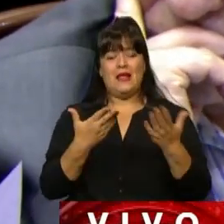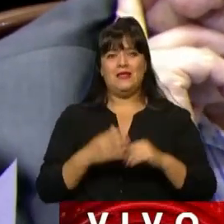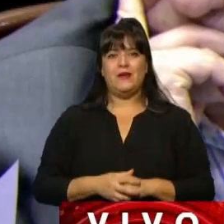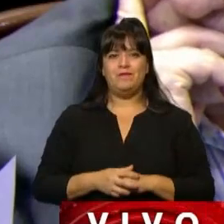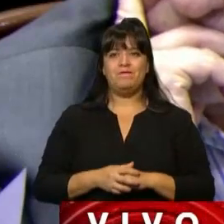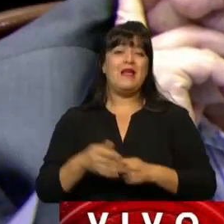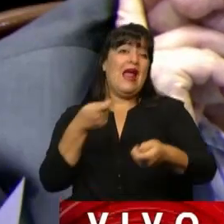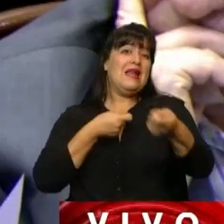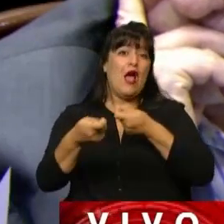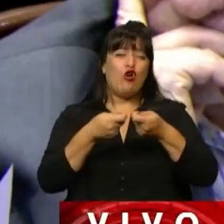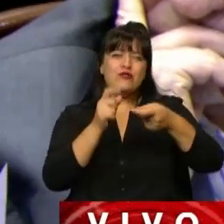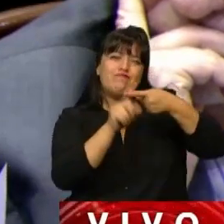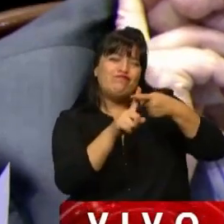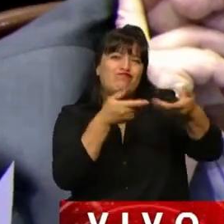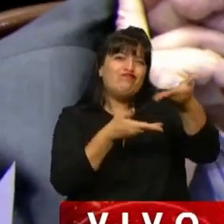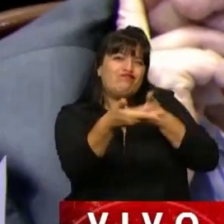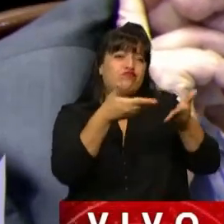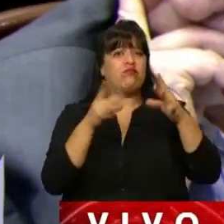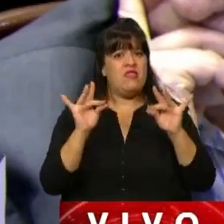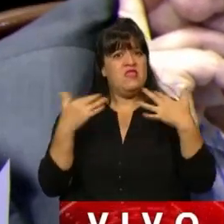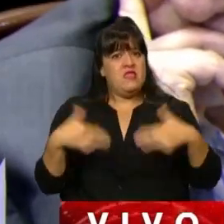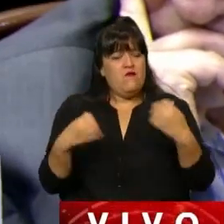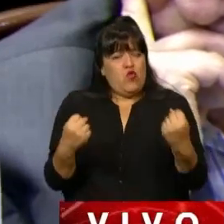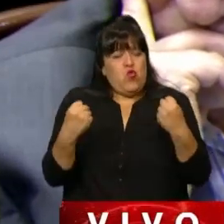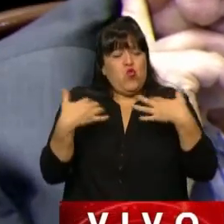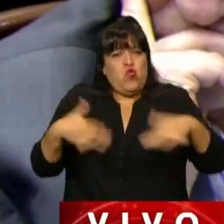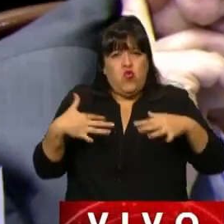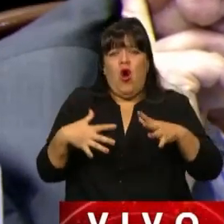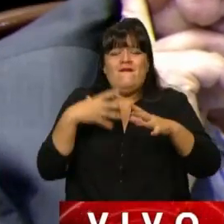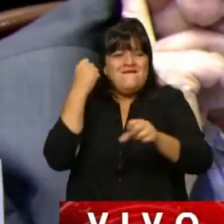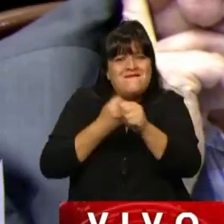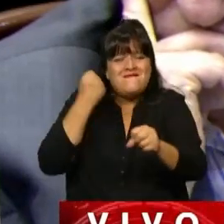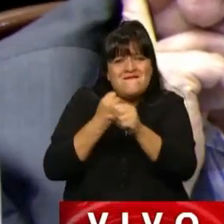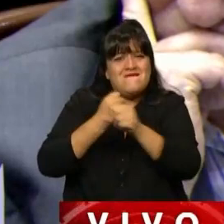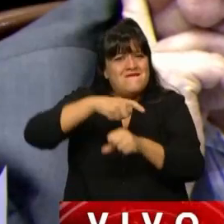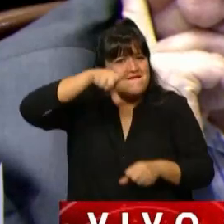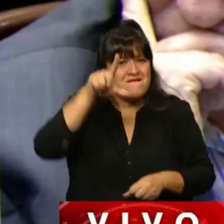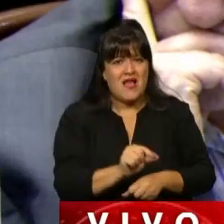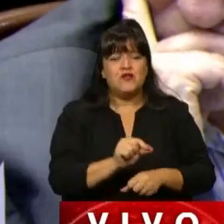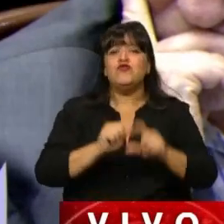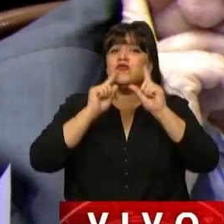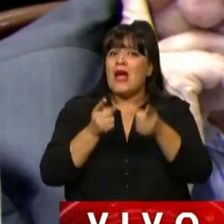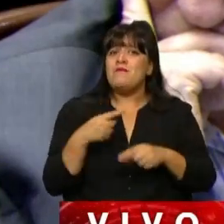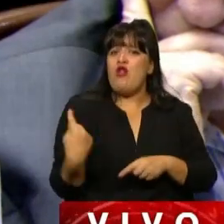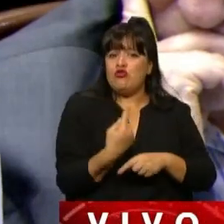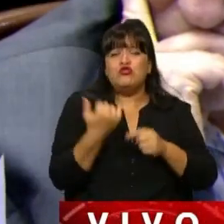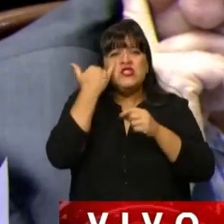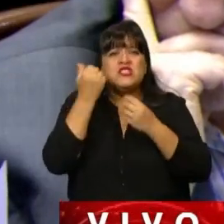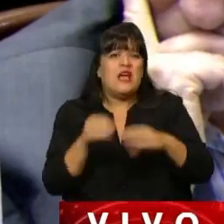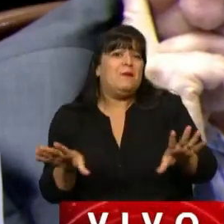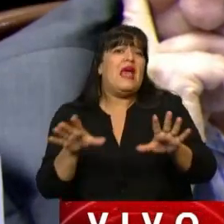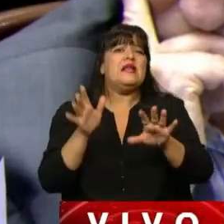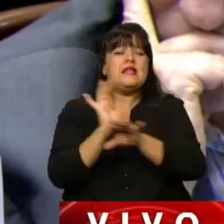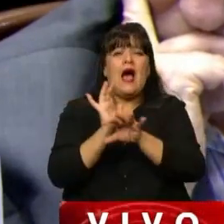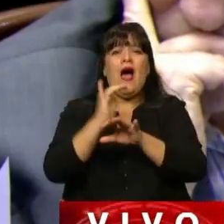esta negociación fue una negociación dura, ardua, en la cual inclusive ya empezaron a